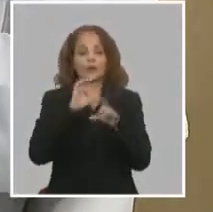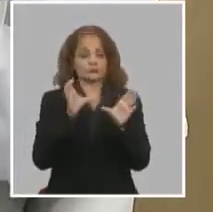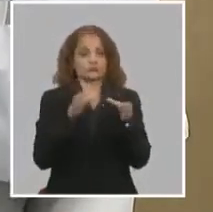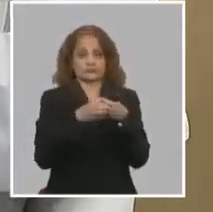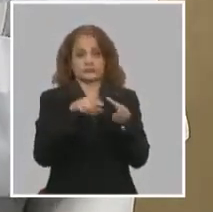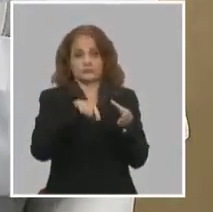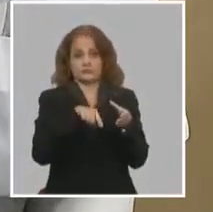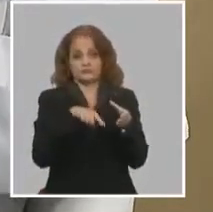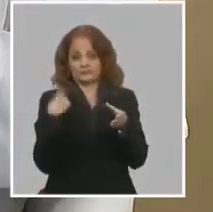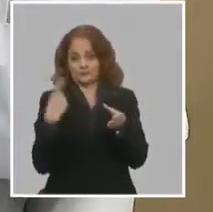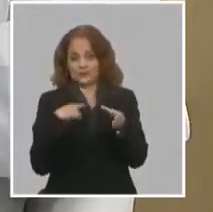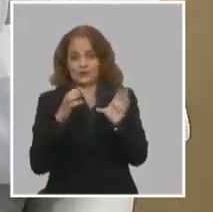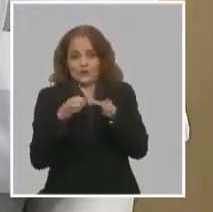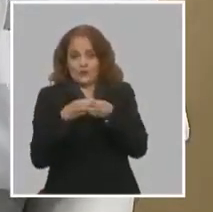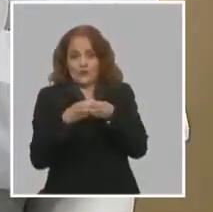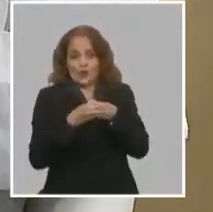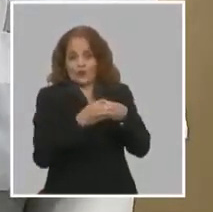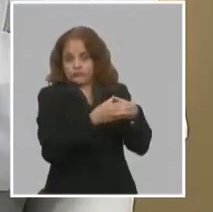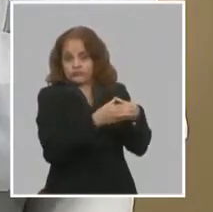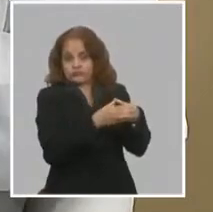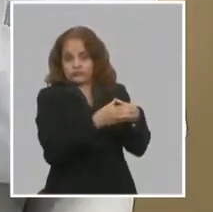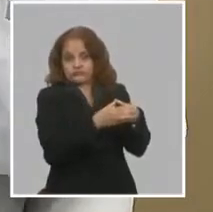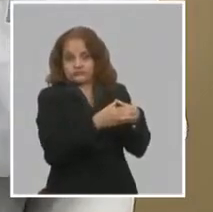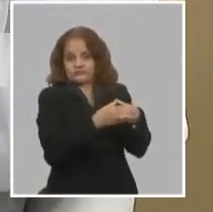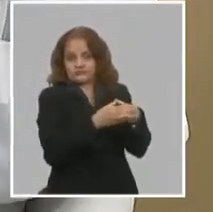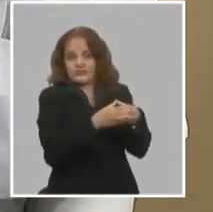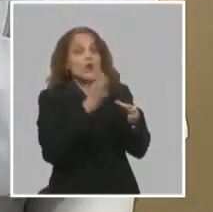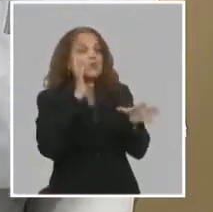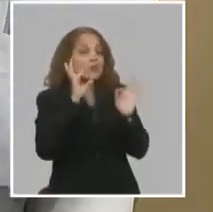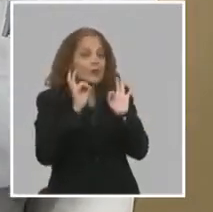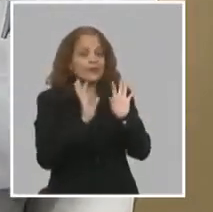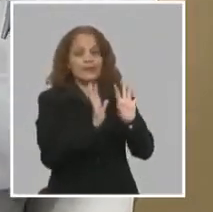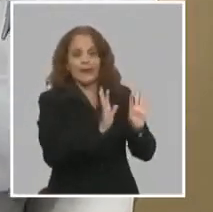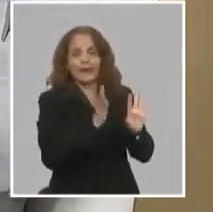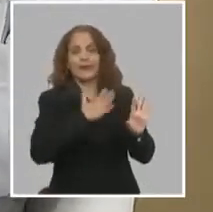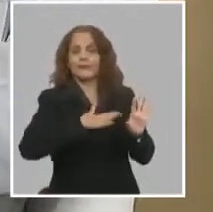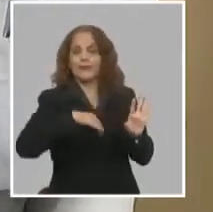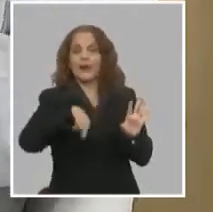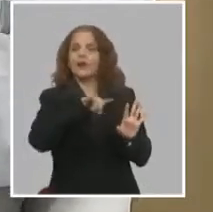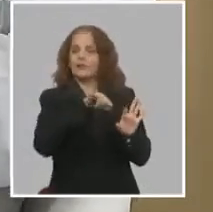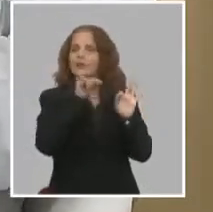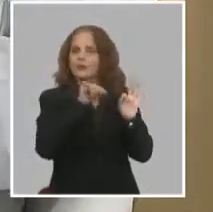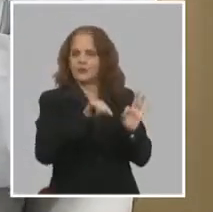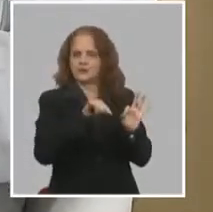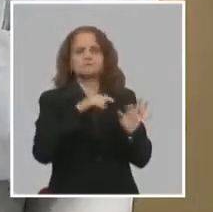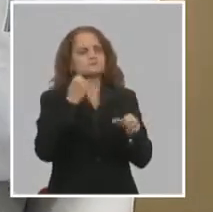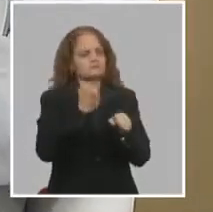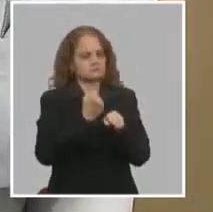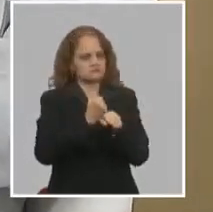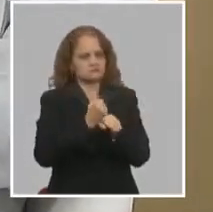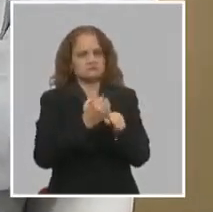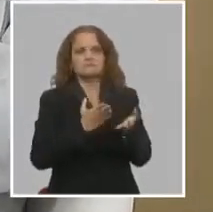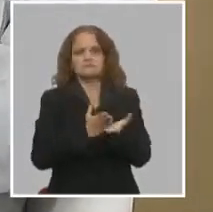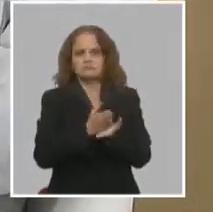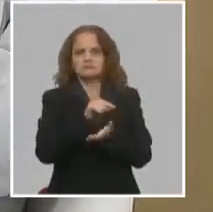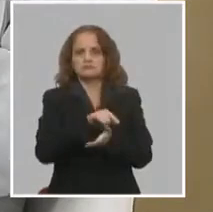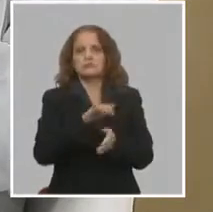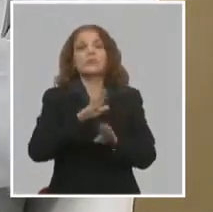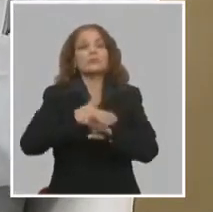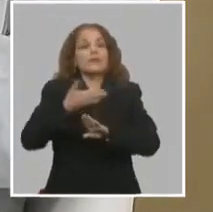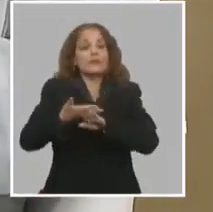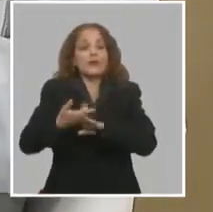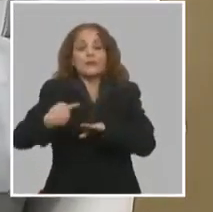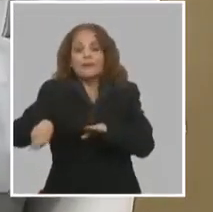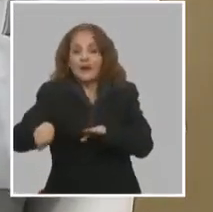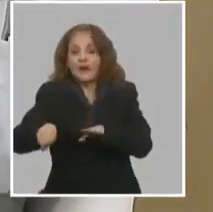grupo médico y de enfermeros y de otros profesionales que atienden a los pacientes con COVID, que después van a realizar la cuarentena